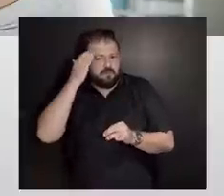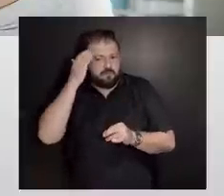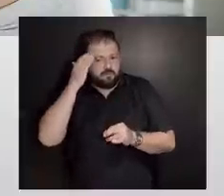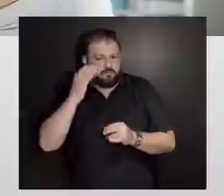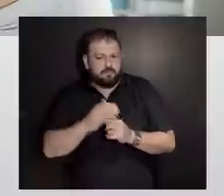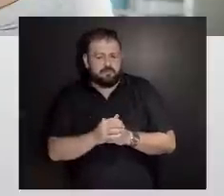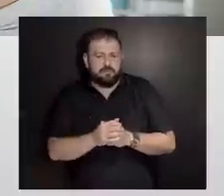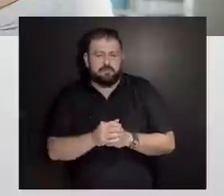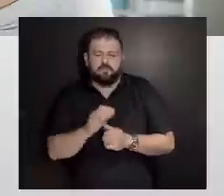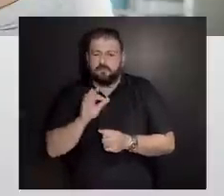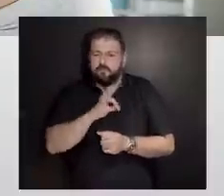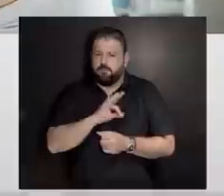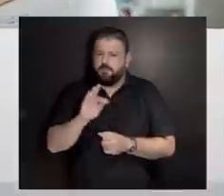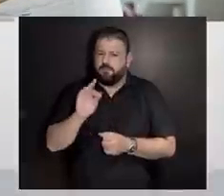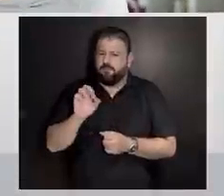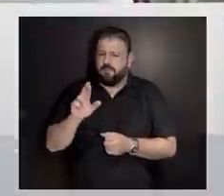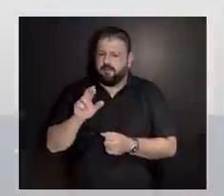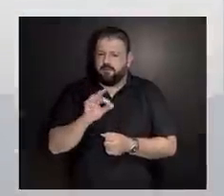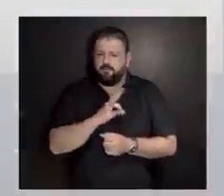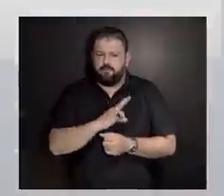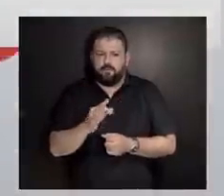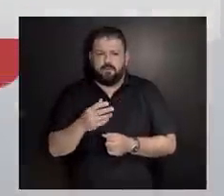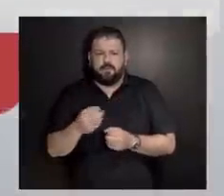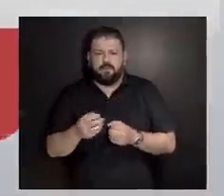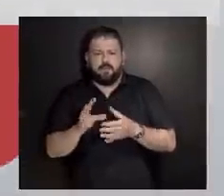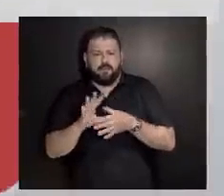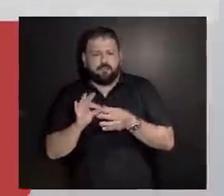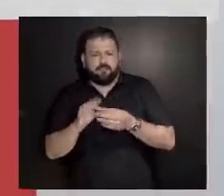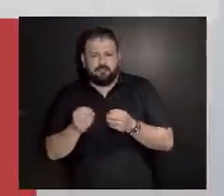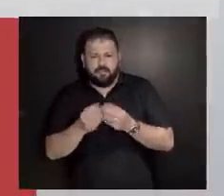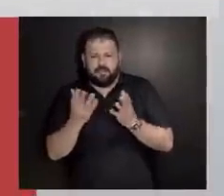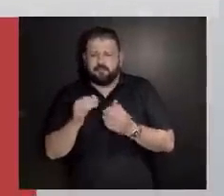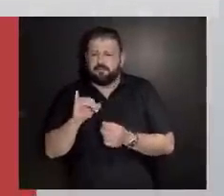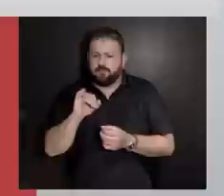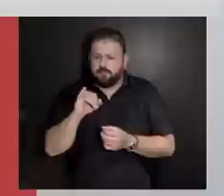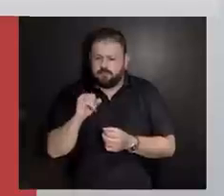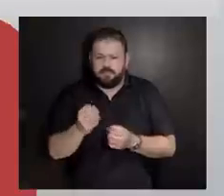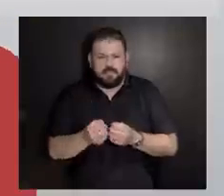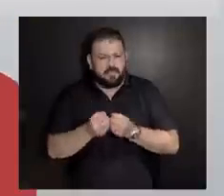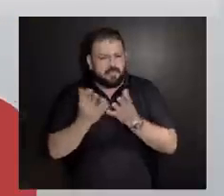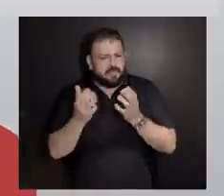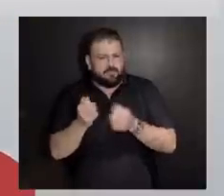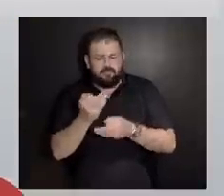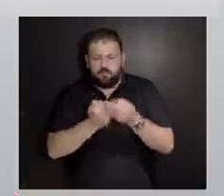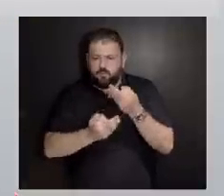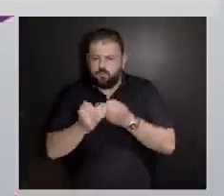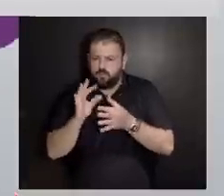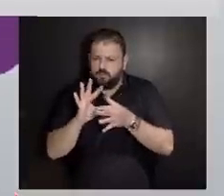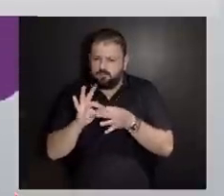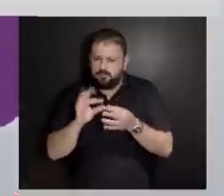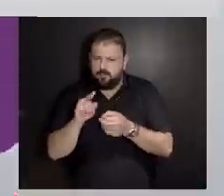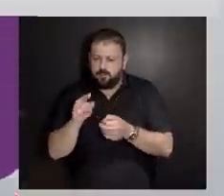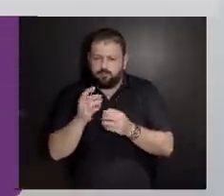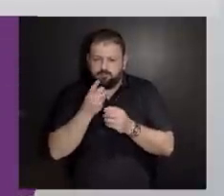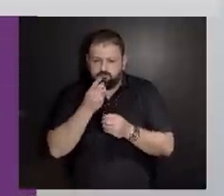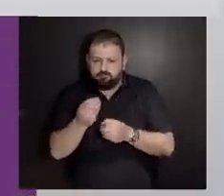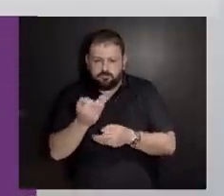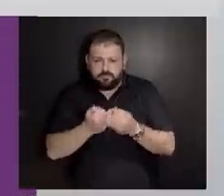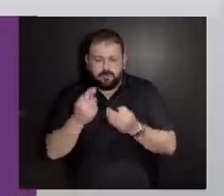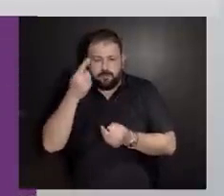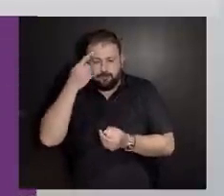si nos puedes hablar un poquito de esta. Sí, claro. Gracias, Fer, por la explicación que nos diste para que así podamos como